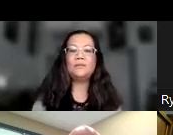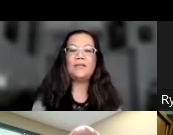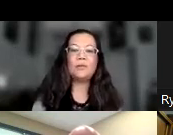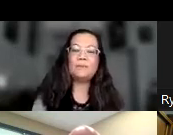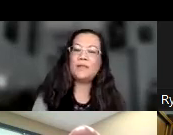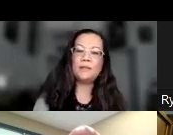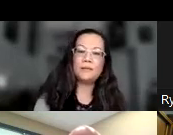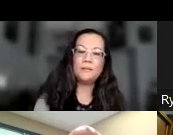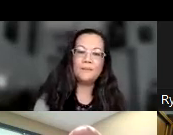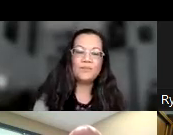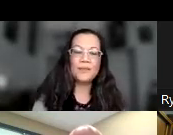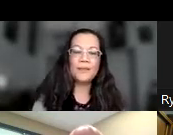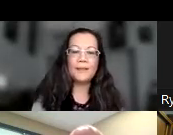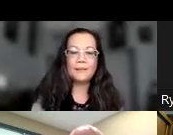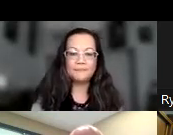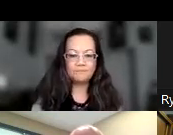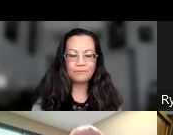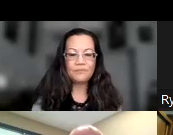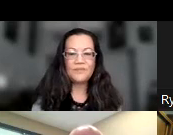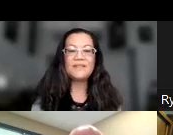y dos de ellos fueron proporcionados para